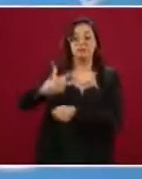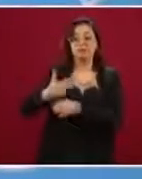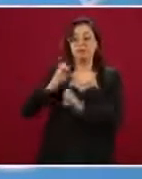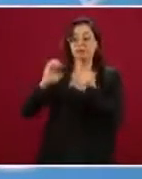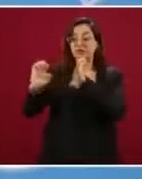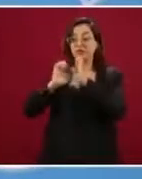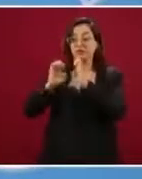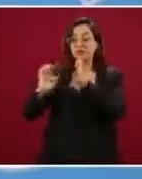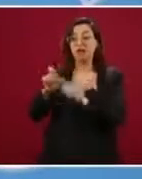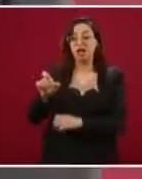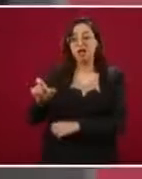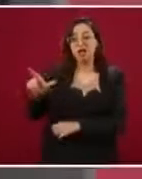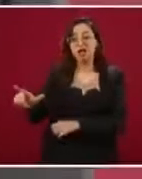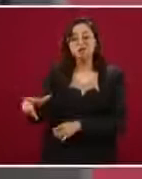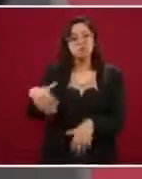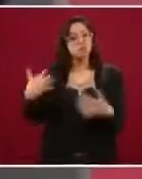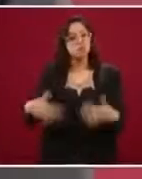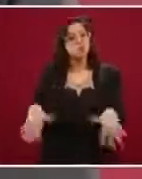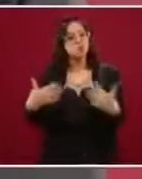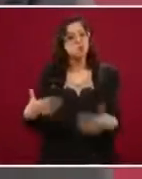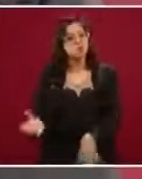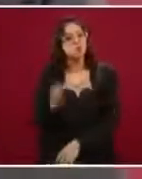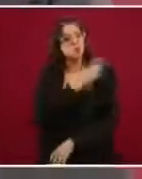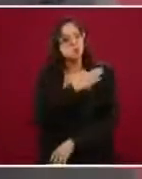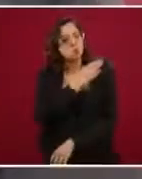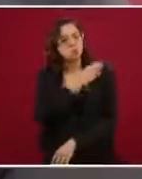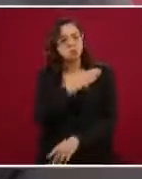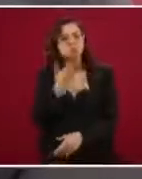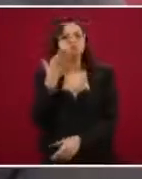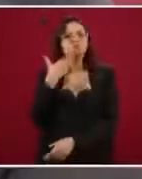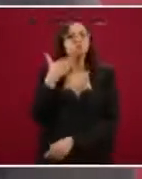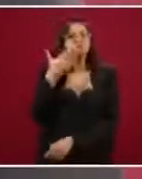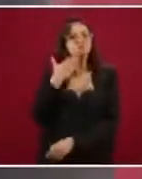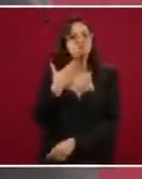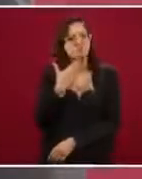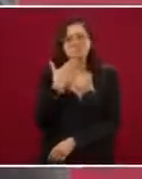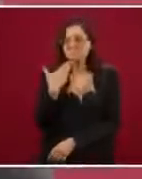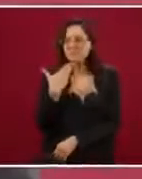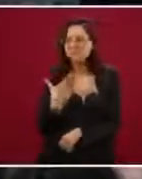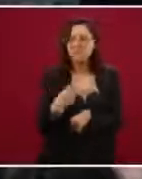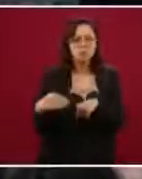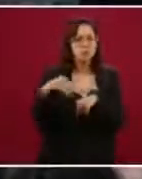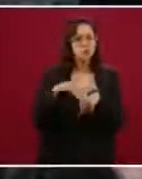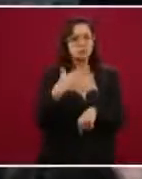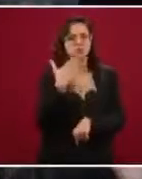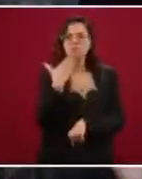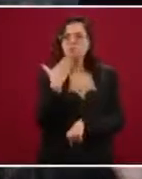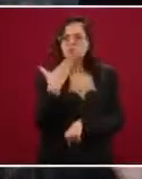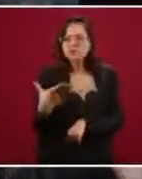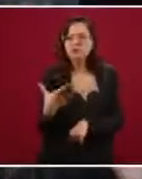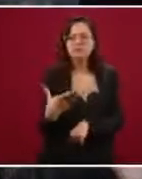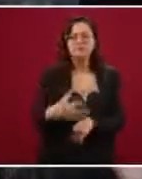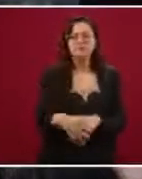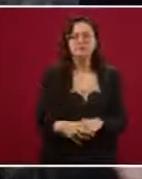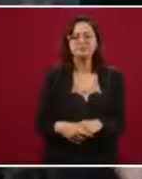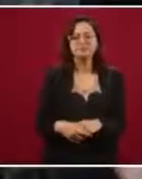que se portó muy bien conmigo en el último